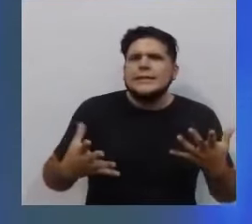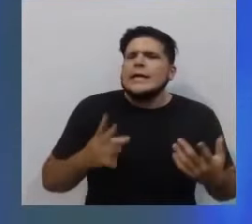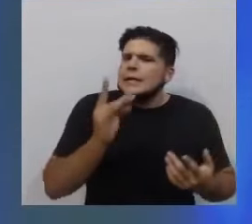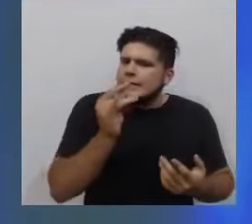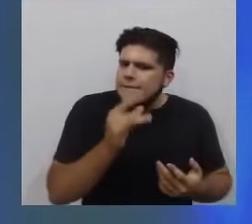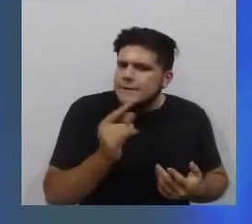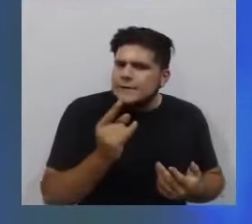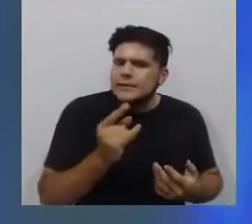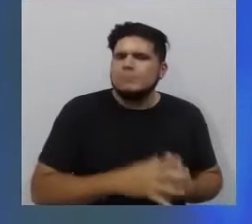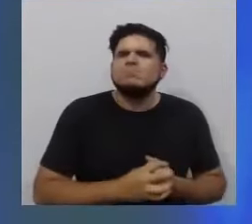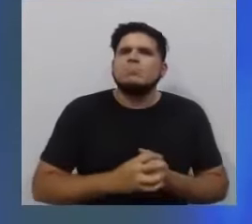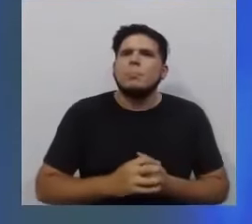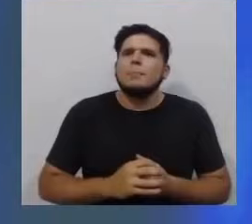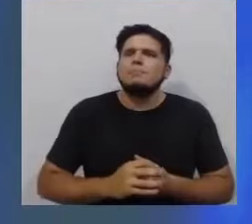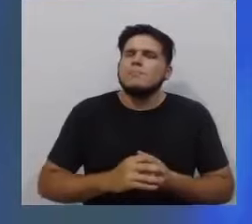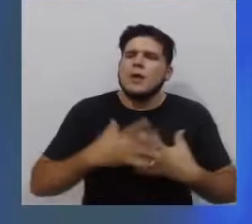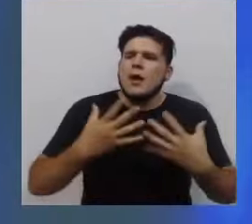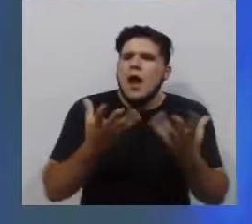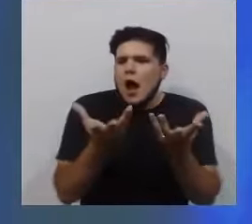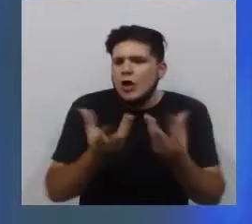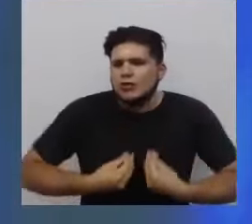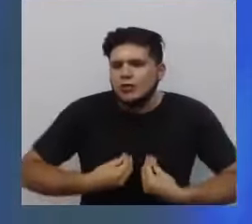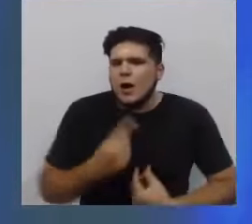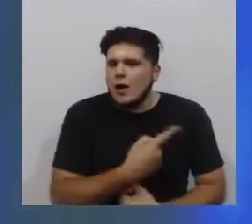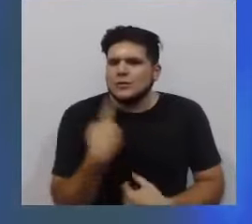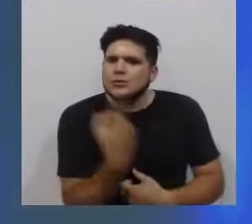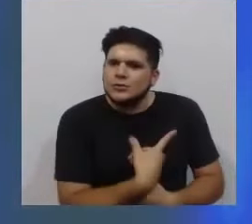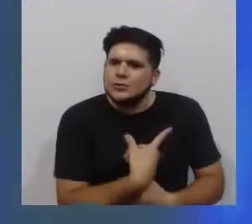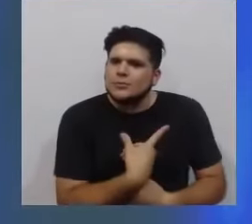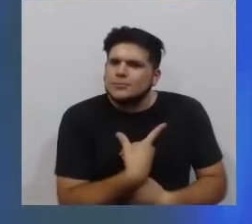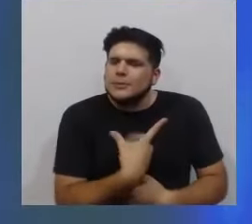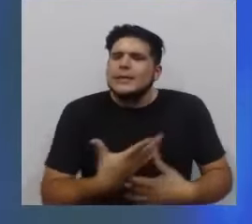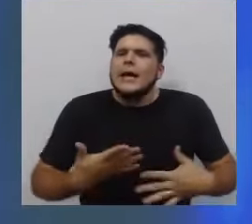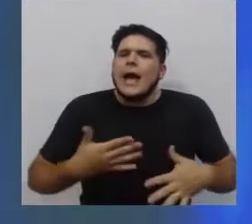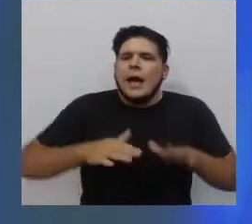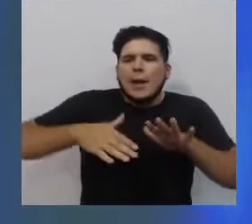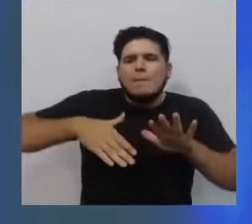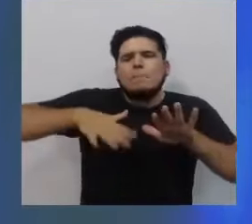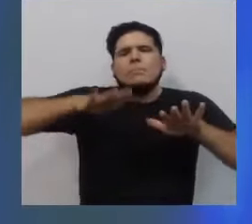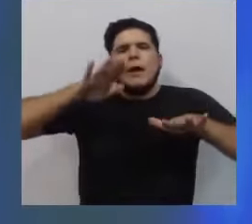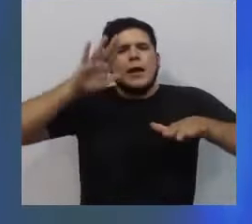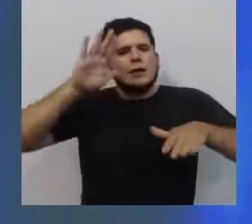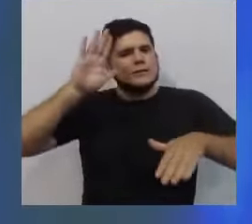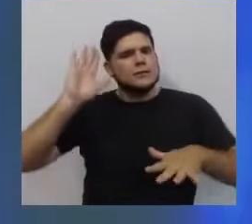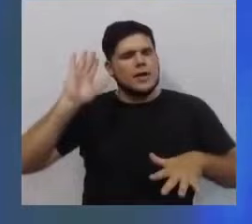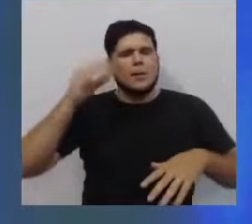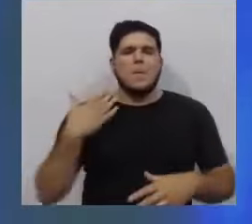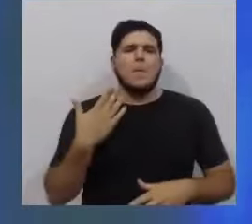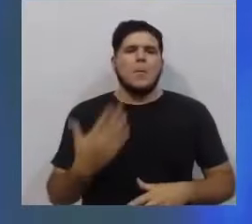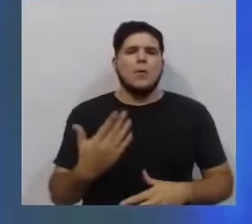díganme por las dudas lo difícil va a forjar mi carácter porque me va a hacer ver